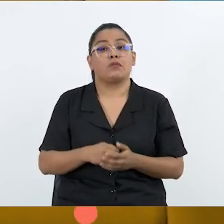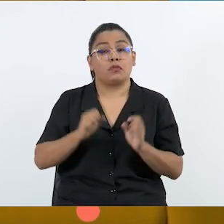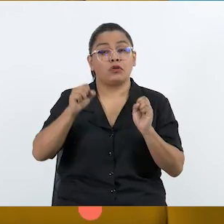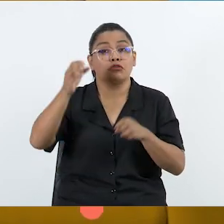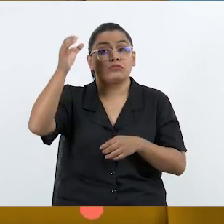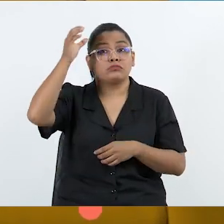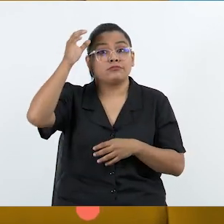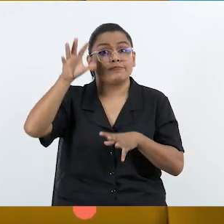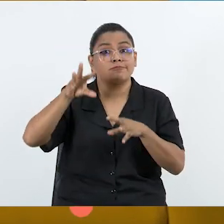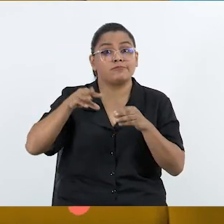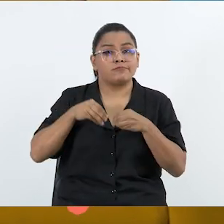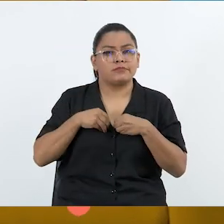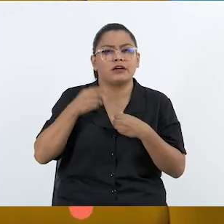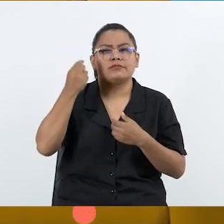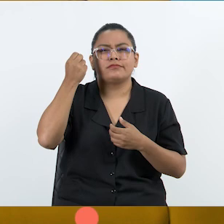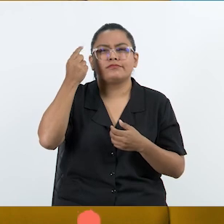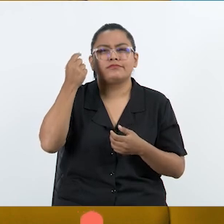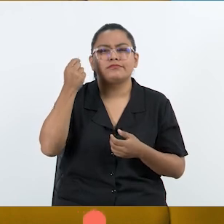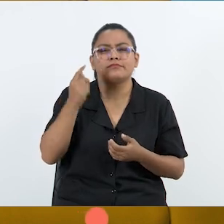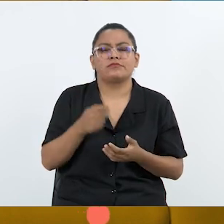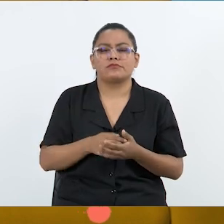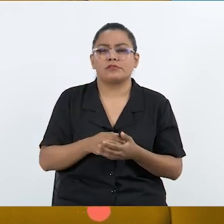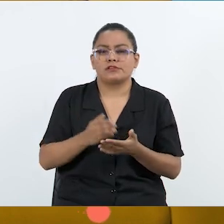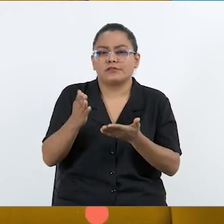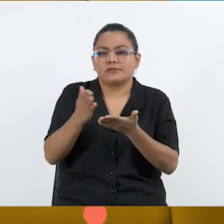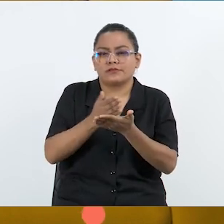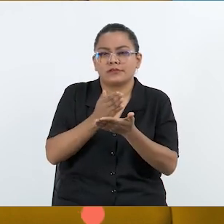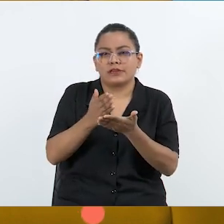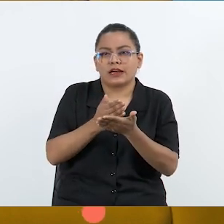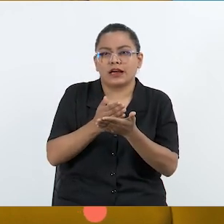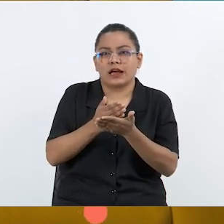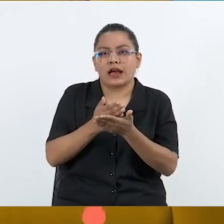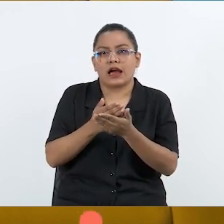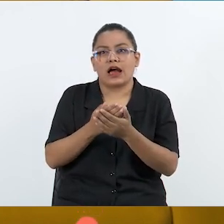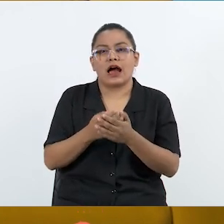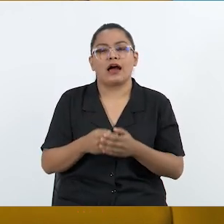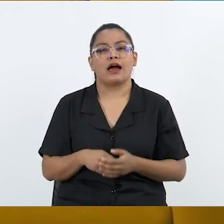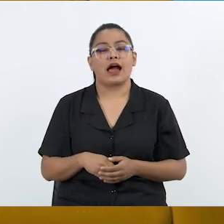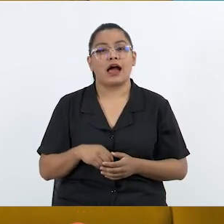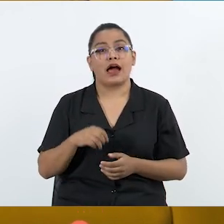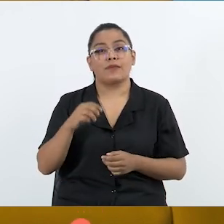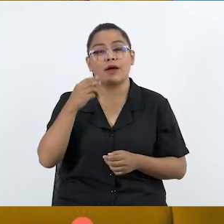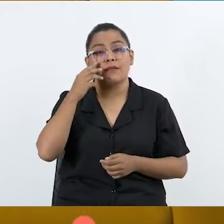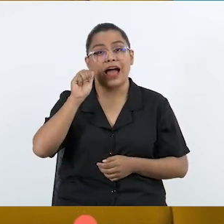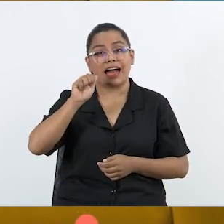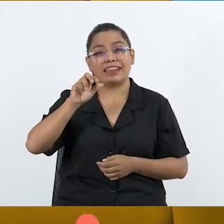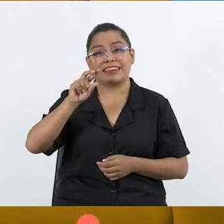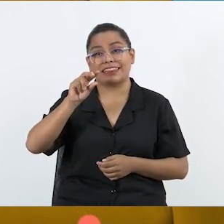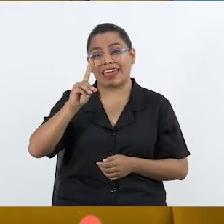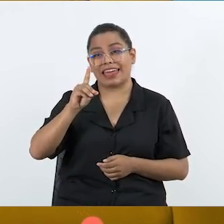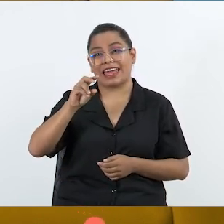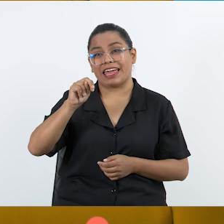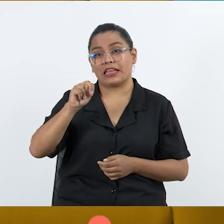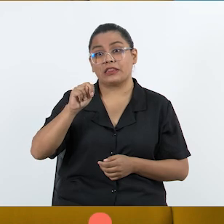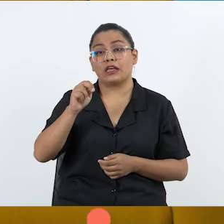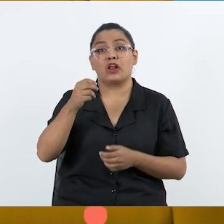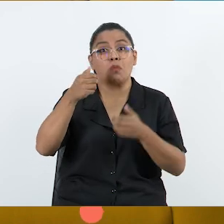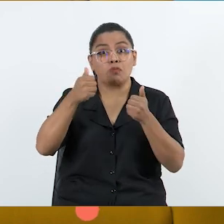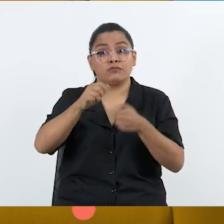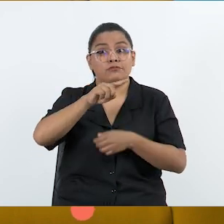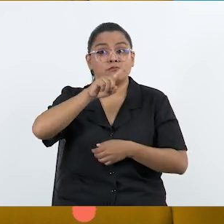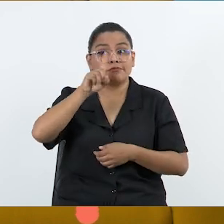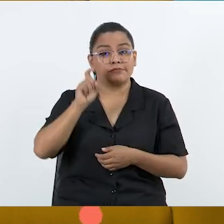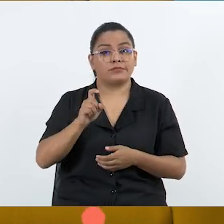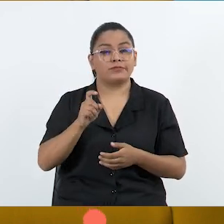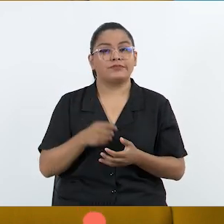la apropiación del conocimiento. Para comprender esta parte, estudiemos el ADN de las buenas